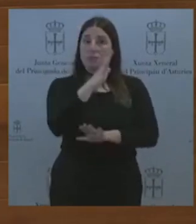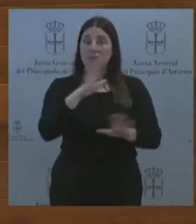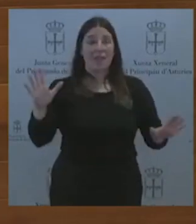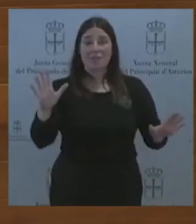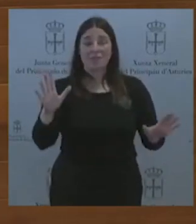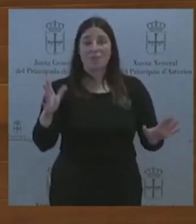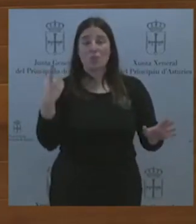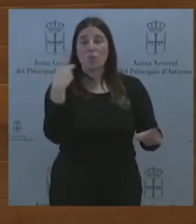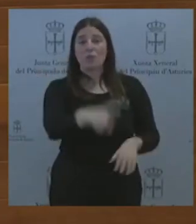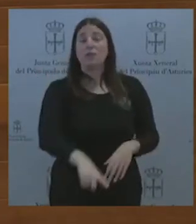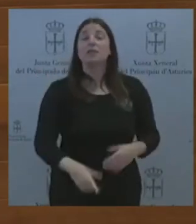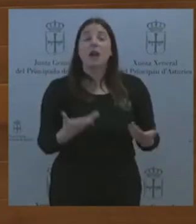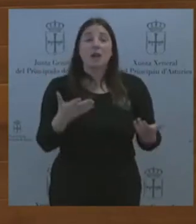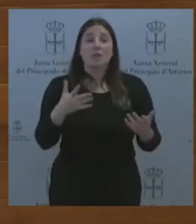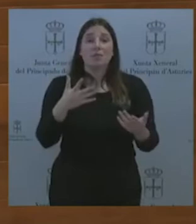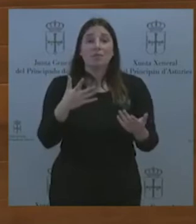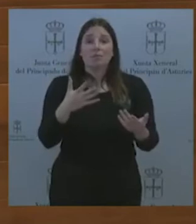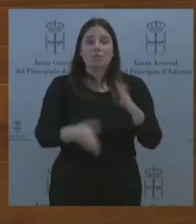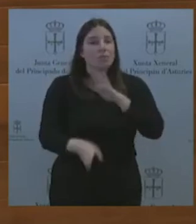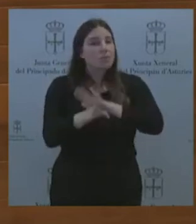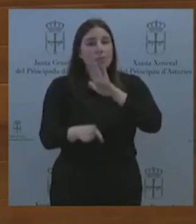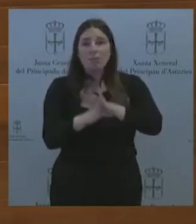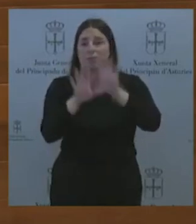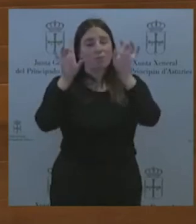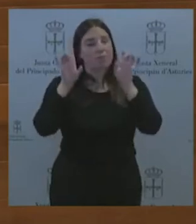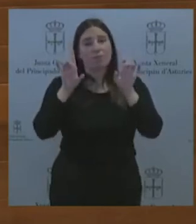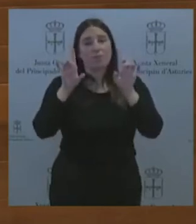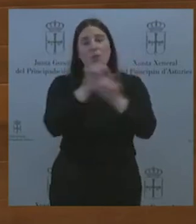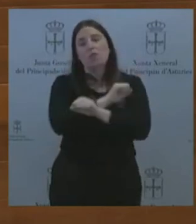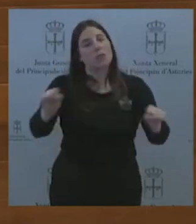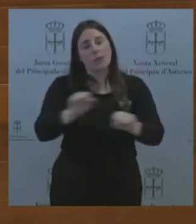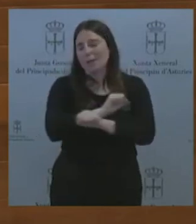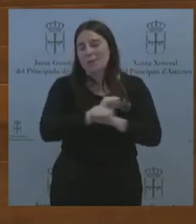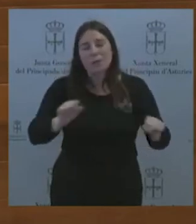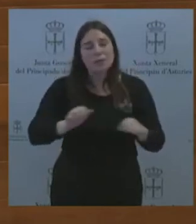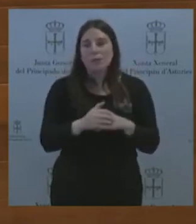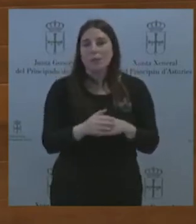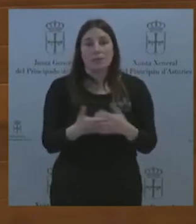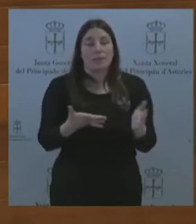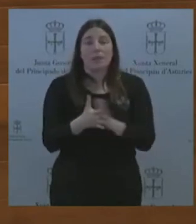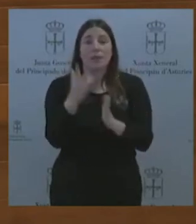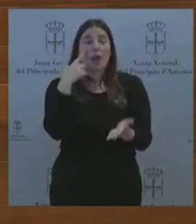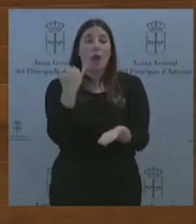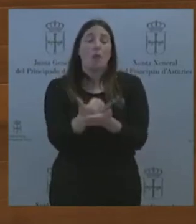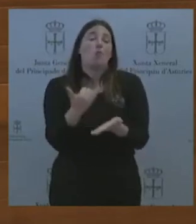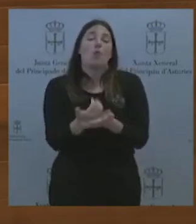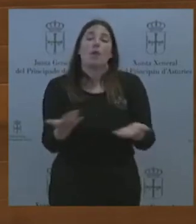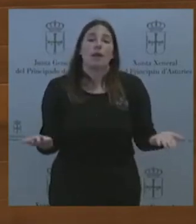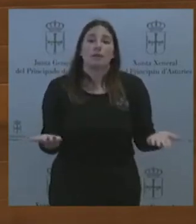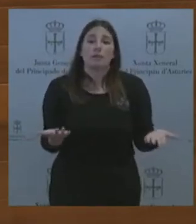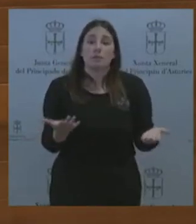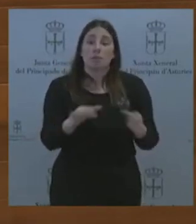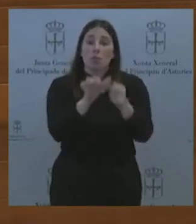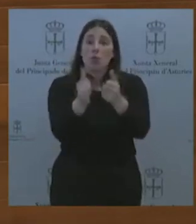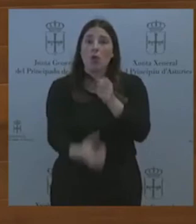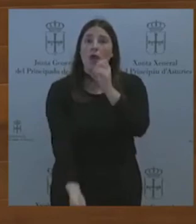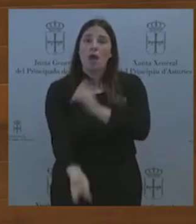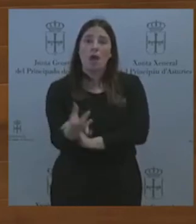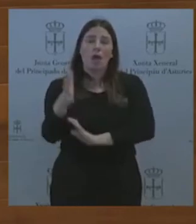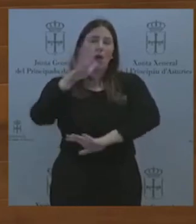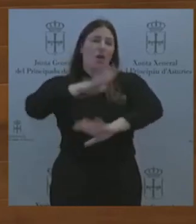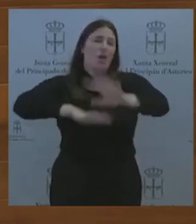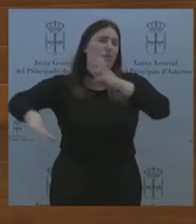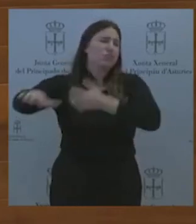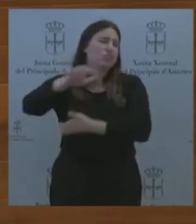son la prueba palpable de que el modelo genera un enorme caos administrativo, ciudadanos de primera, ciudadanos de